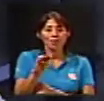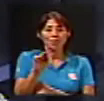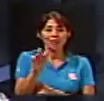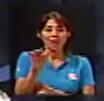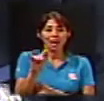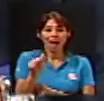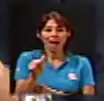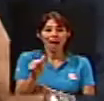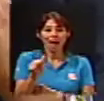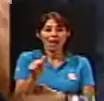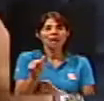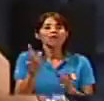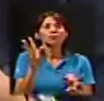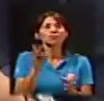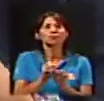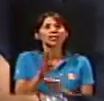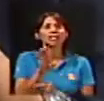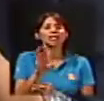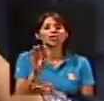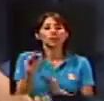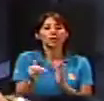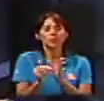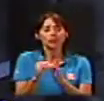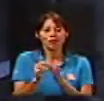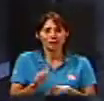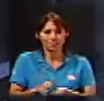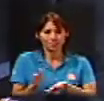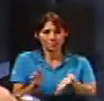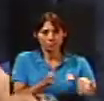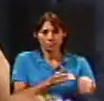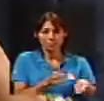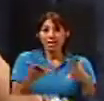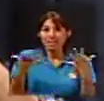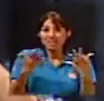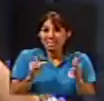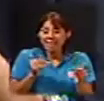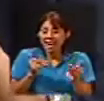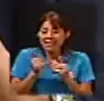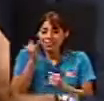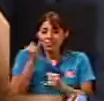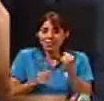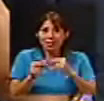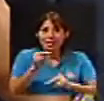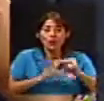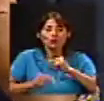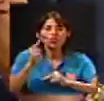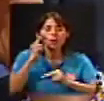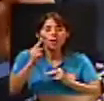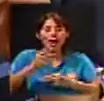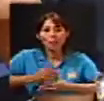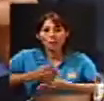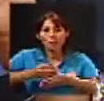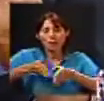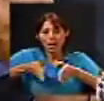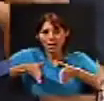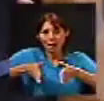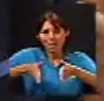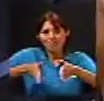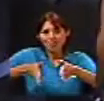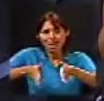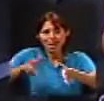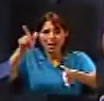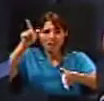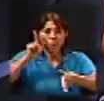millones. Ya prácticamente se ha cerrado el negocio para hacer la carretera Limón, de